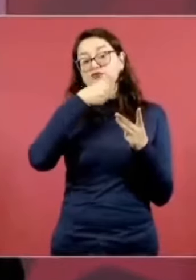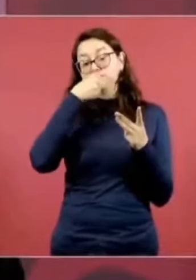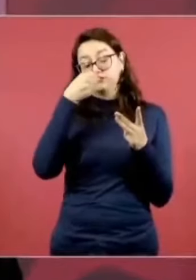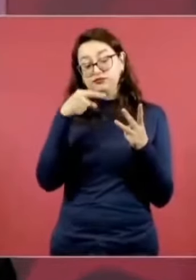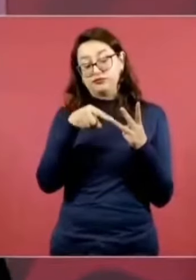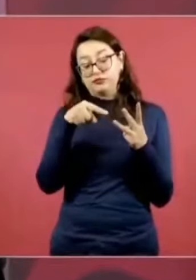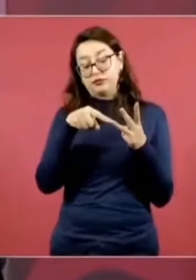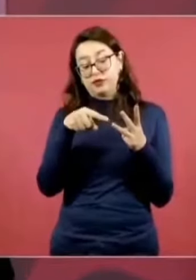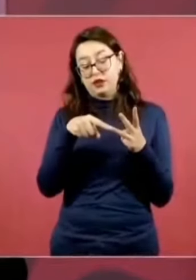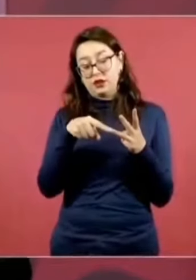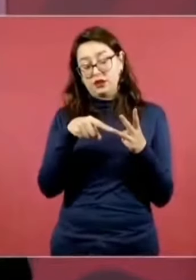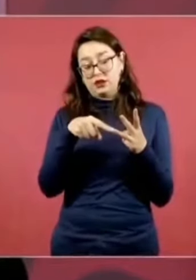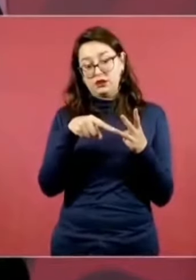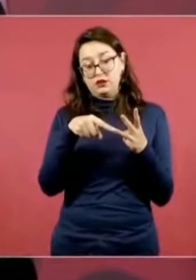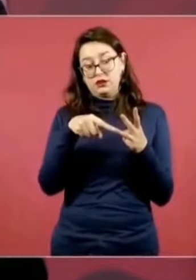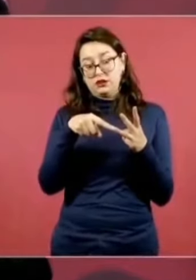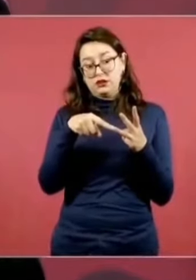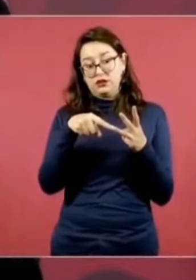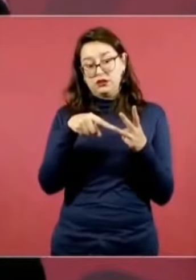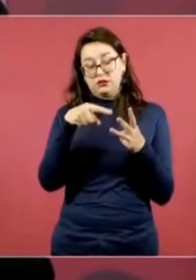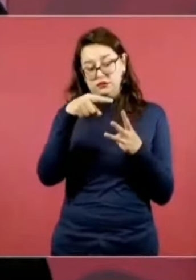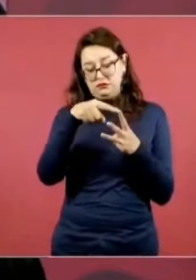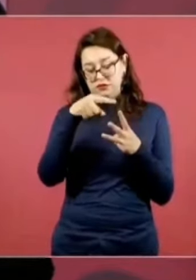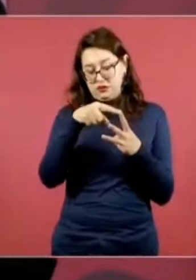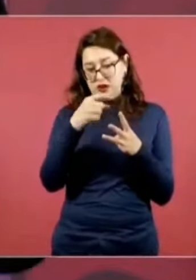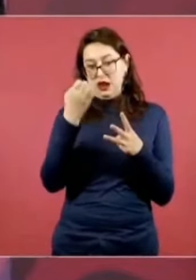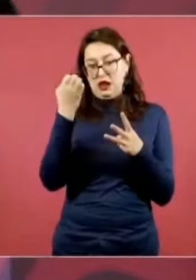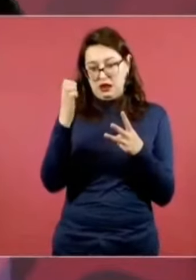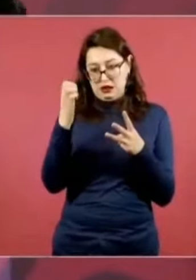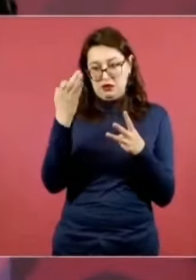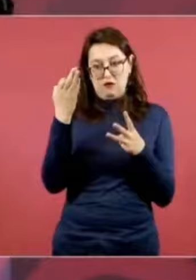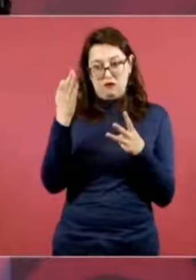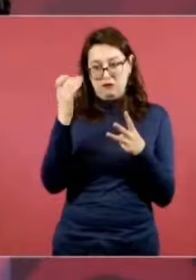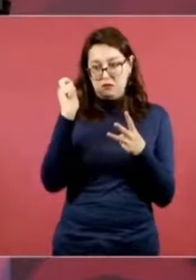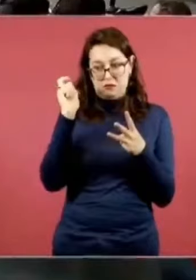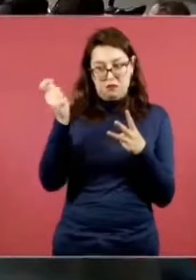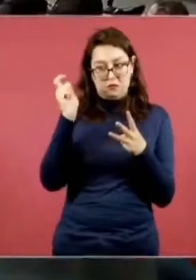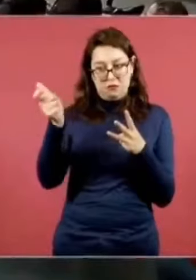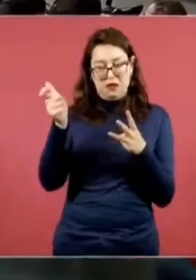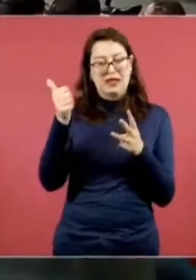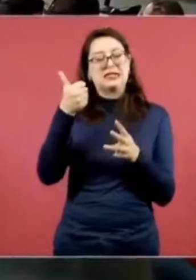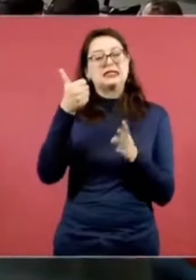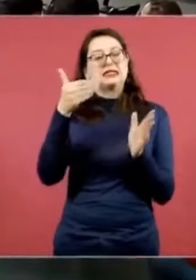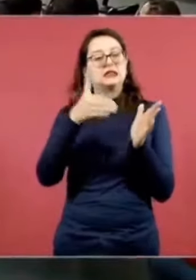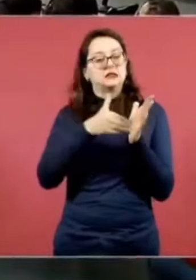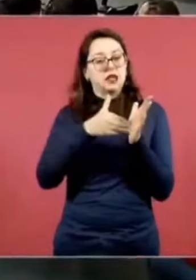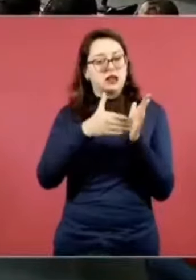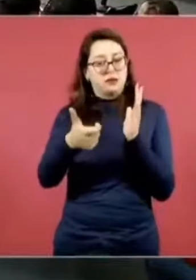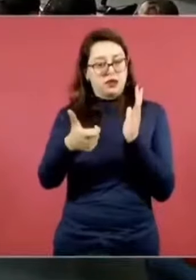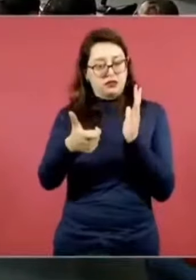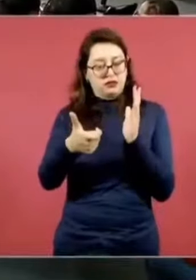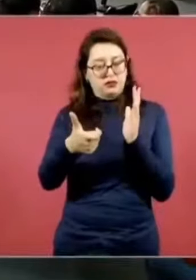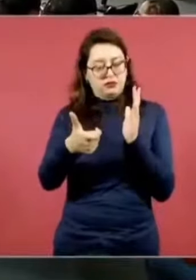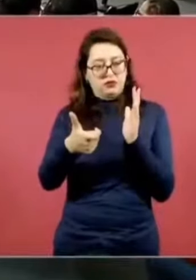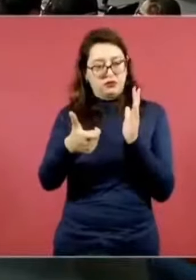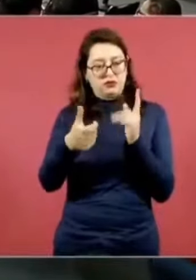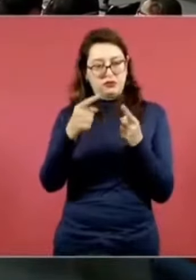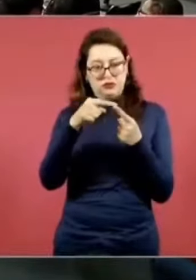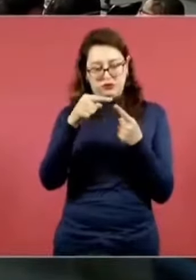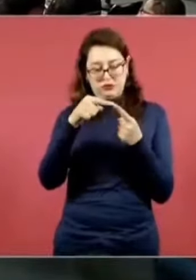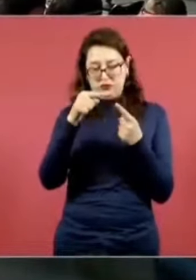se va a pagar un bimestre, que ya van a ser 6,000 pesos bimestrales para el